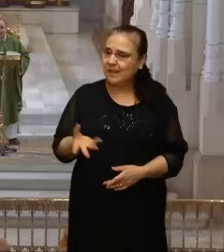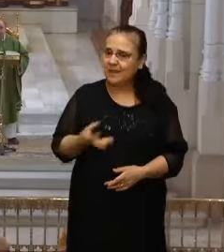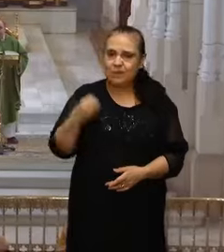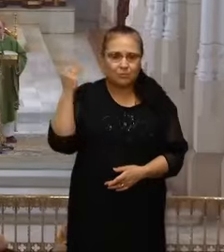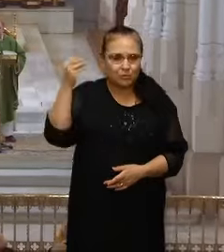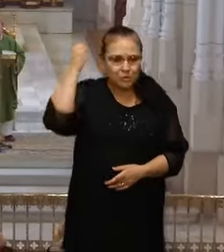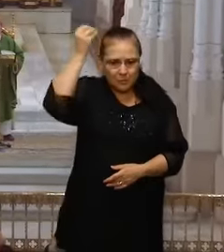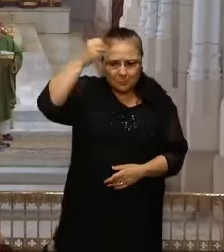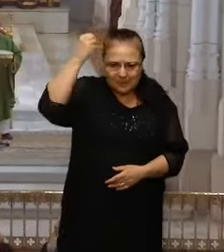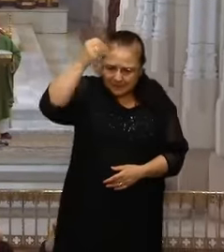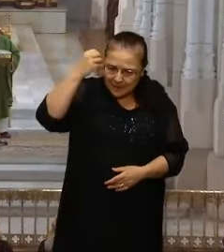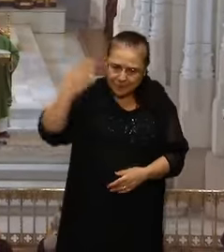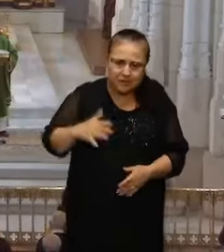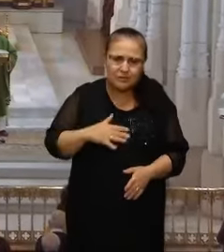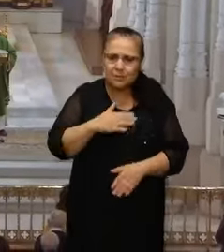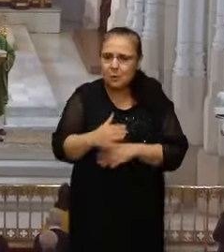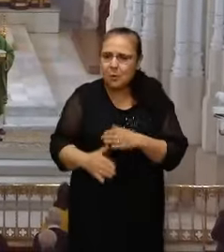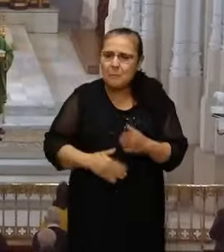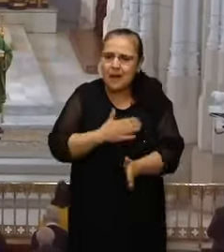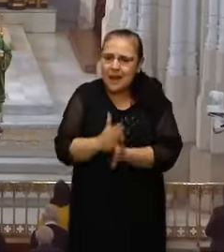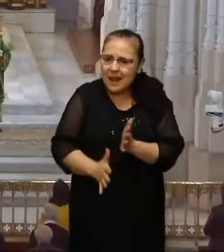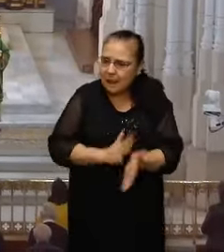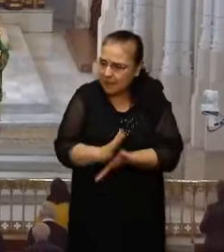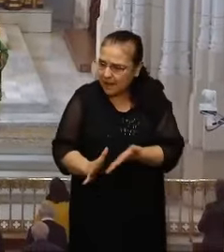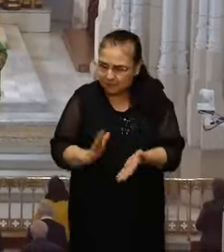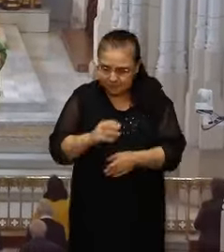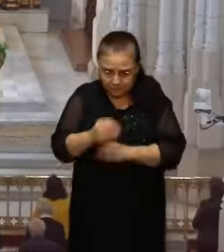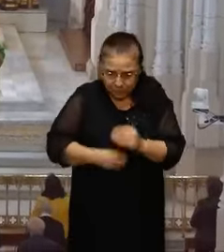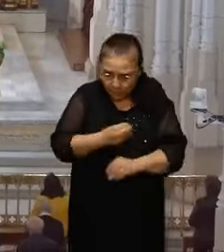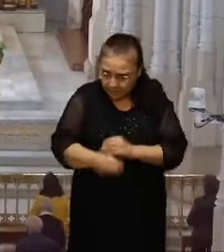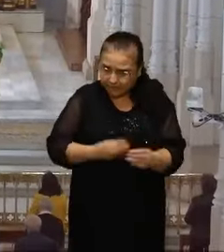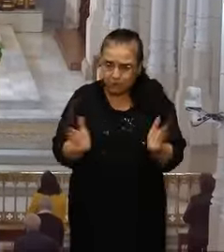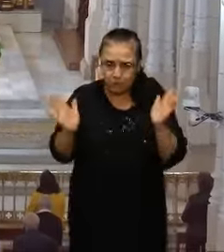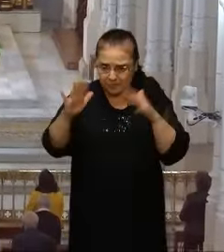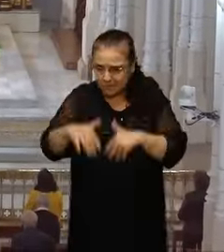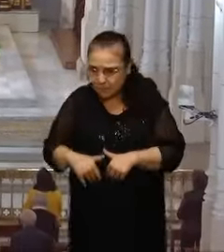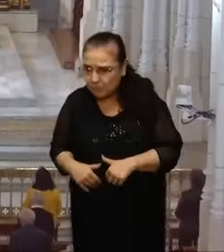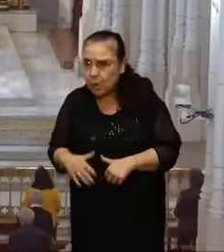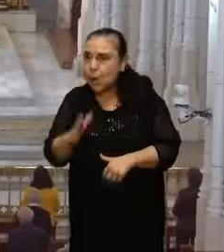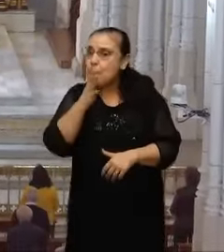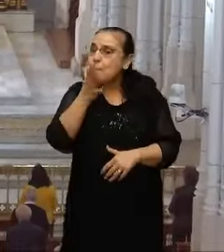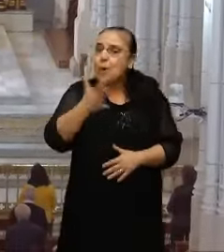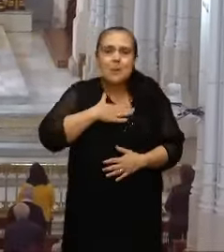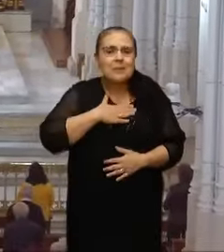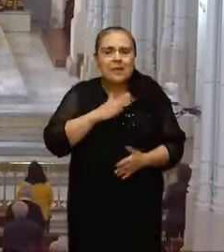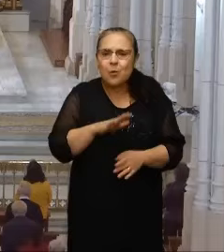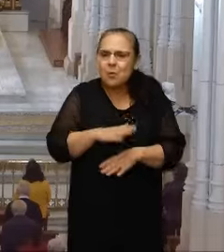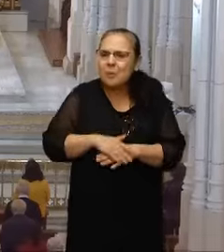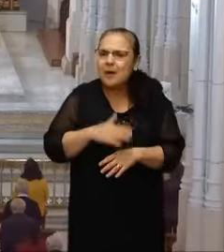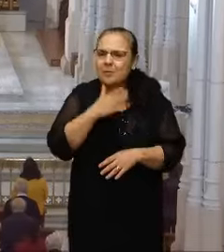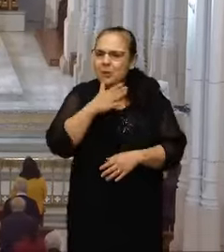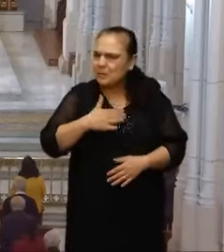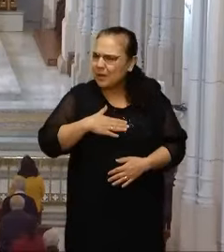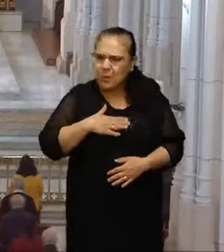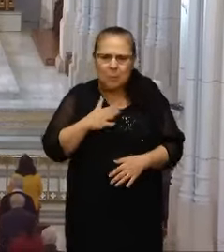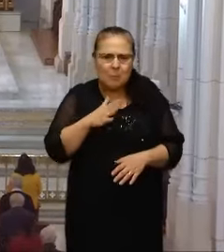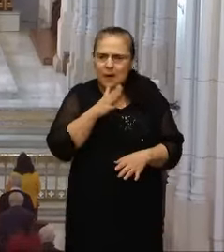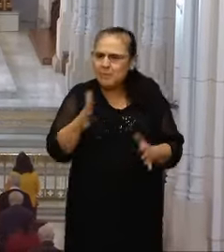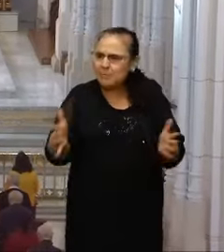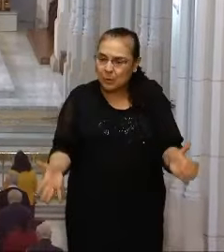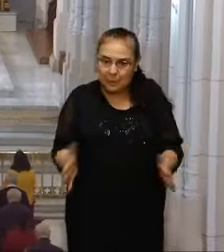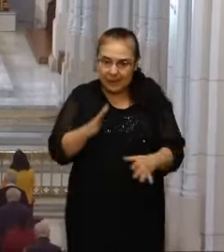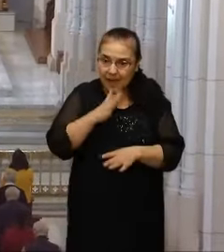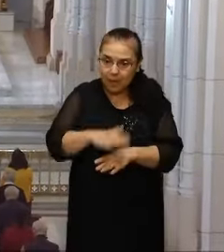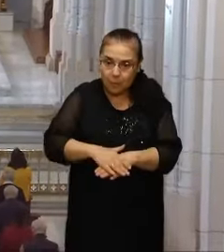que he pecado mucho de pensamiento palabra obra y omisión mi culpa por mi